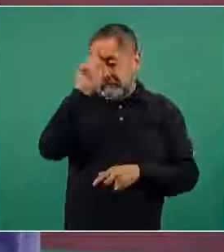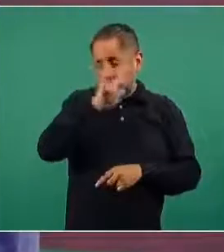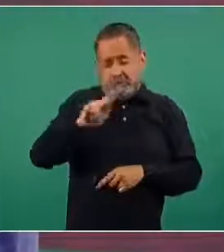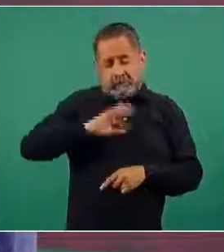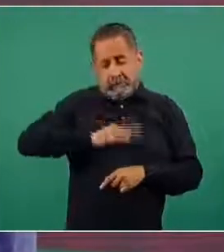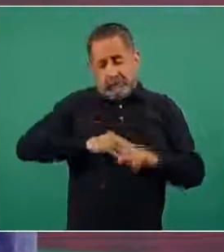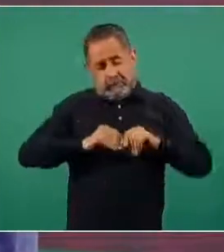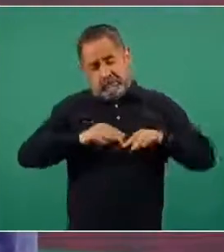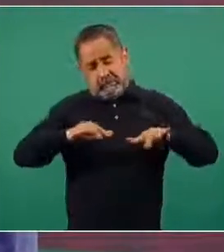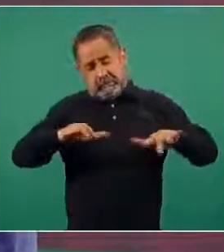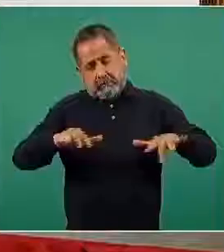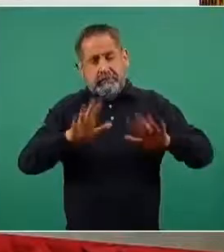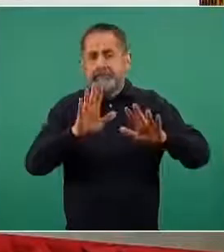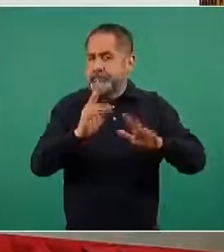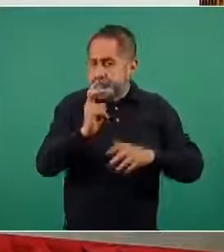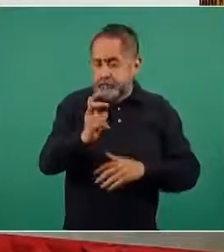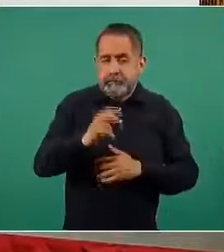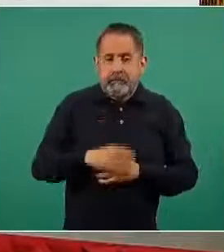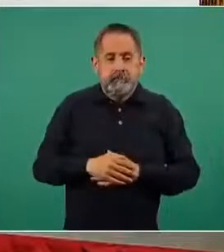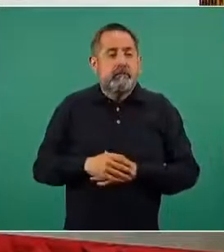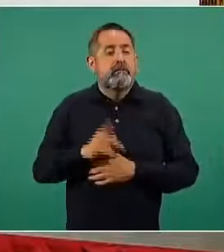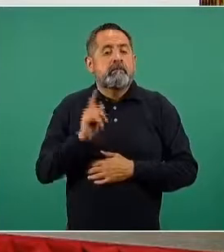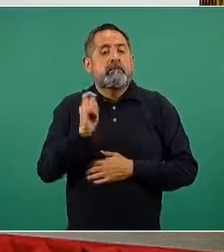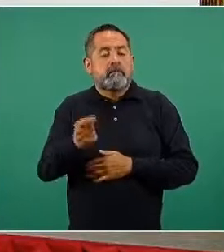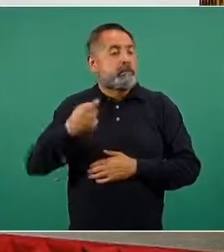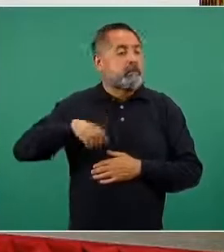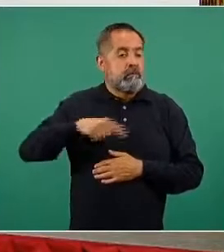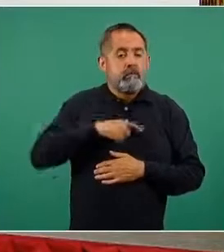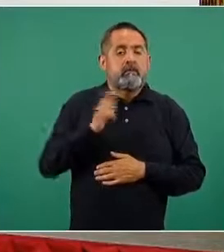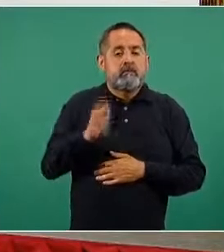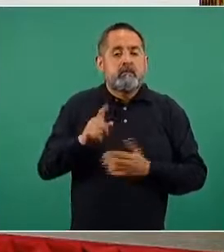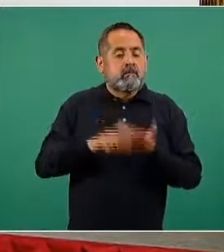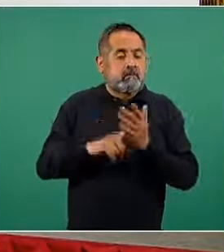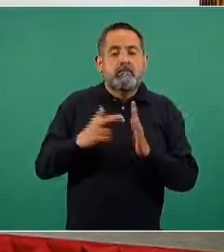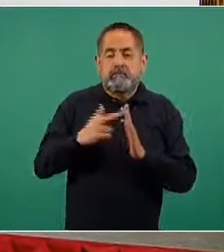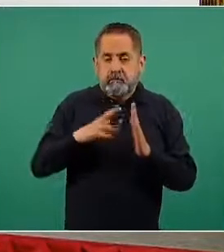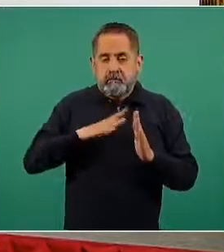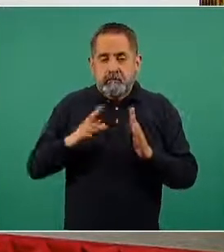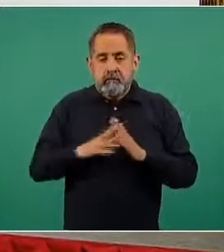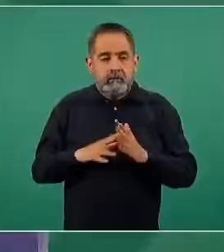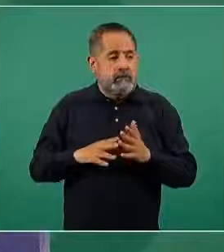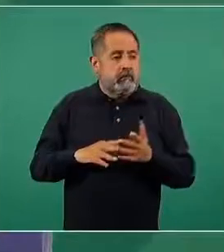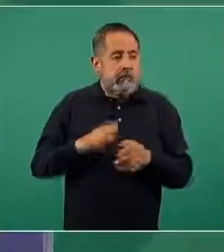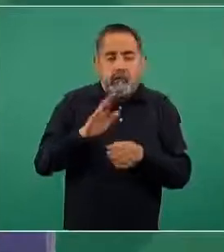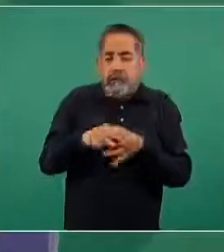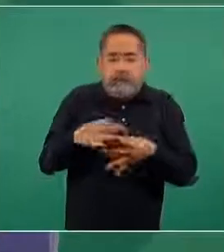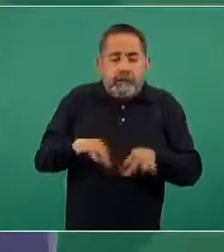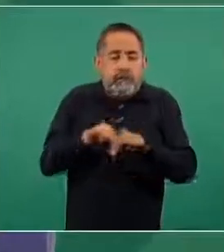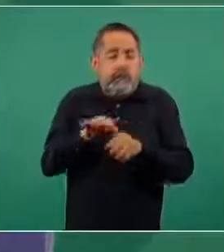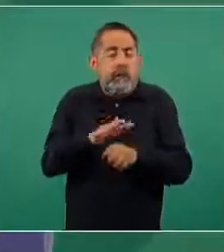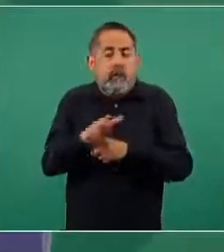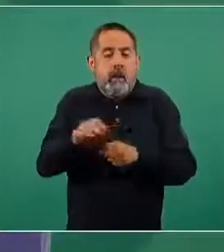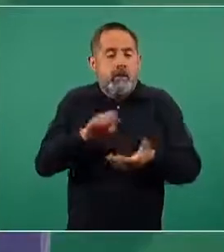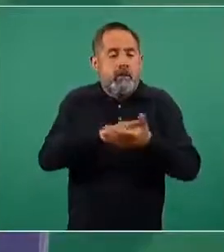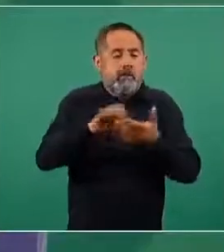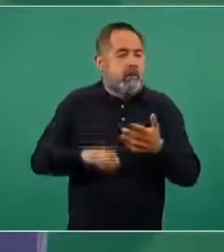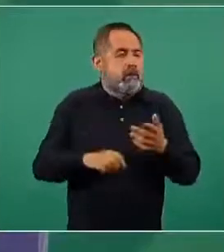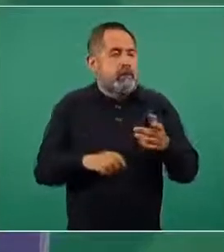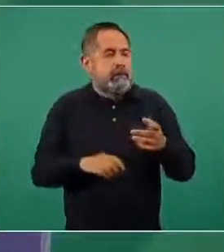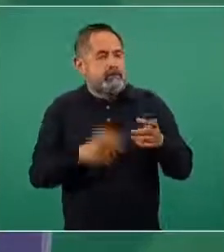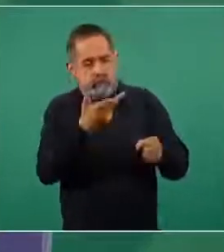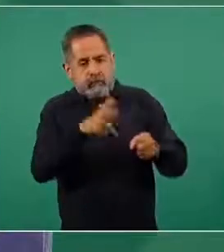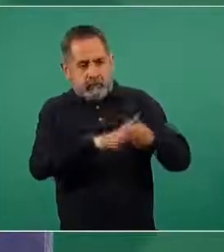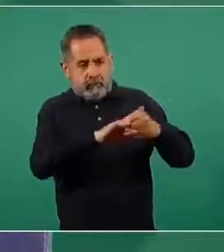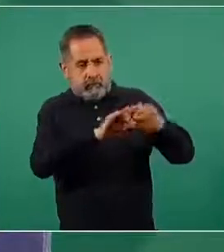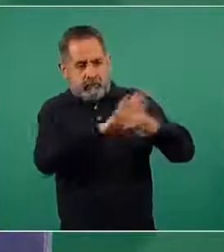pero en previsión de eso establecimos un mecanismo de priorización de aquellas actividades